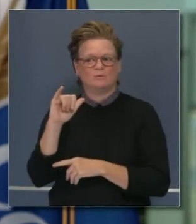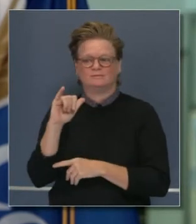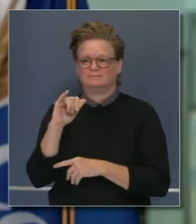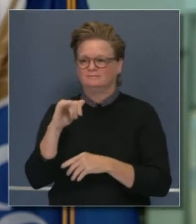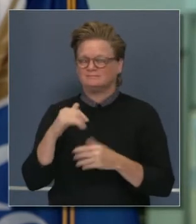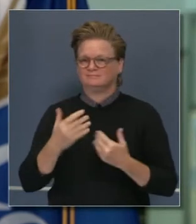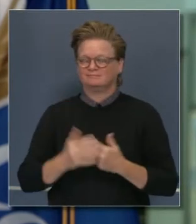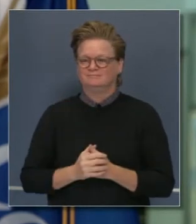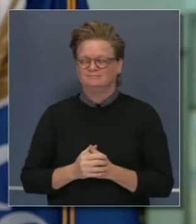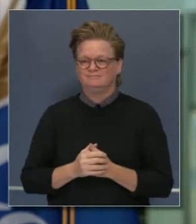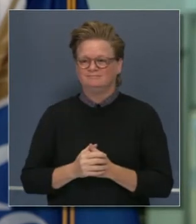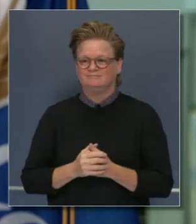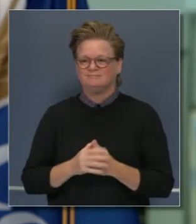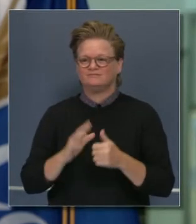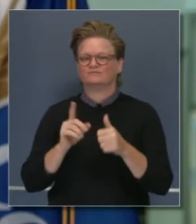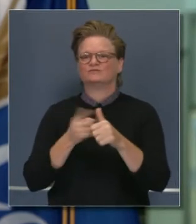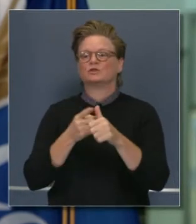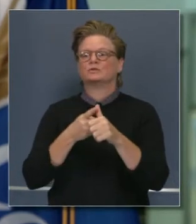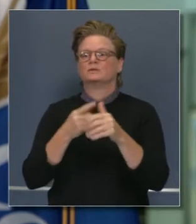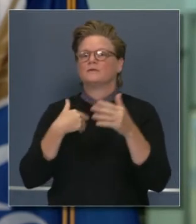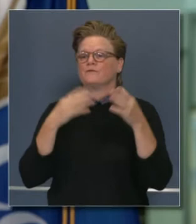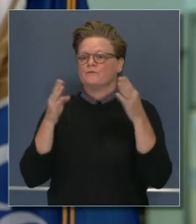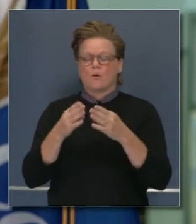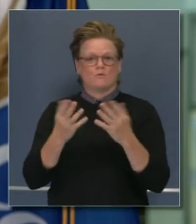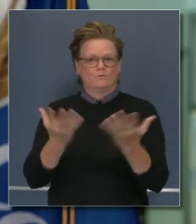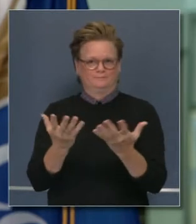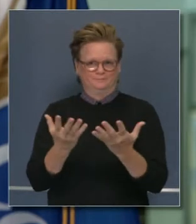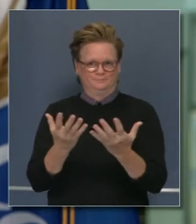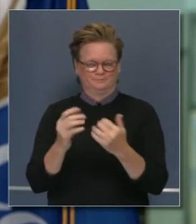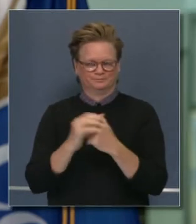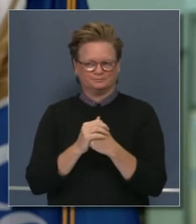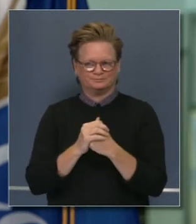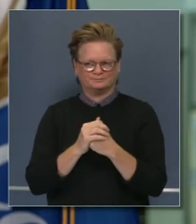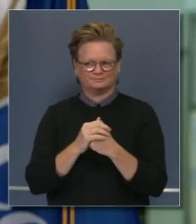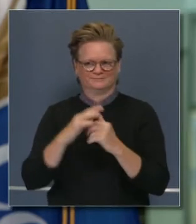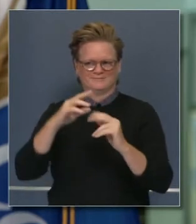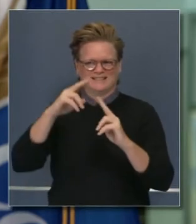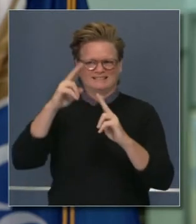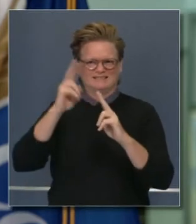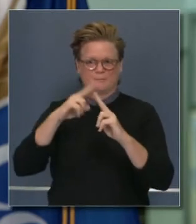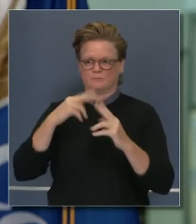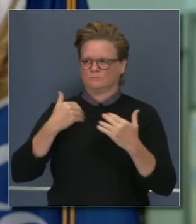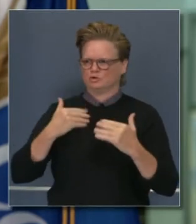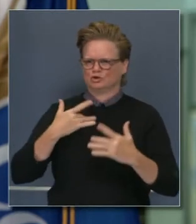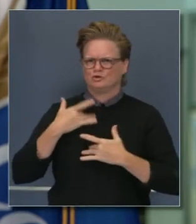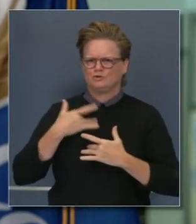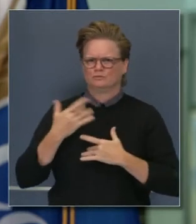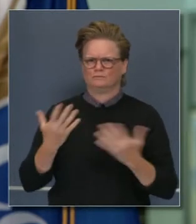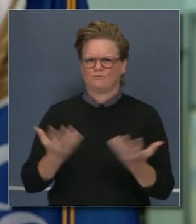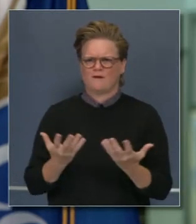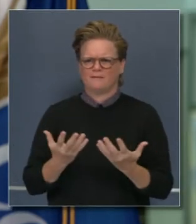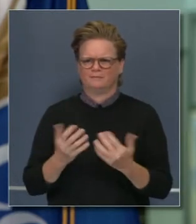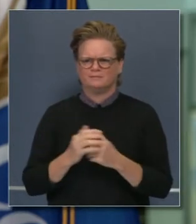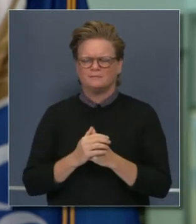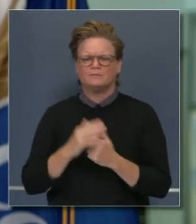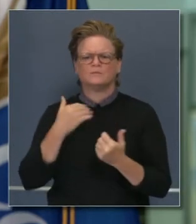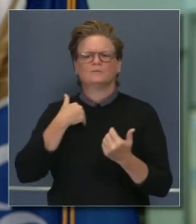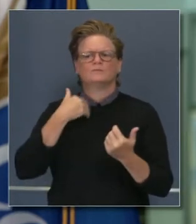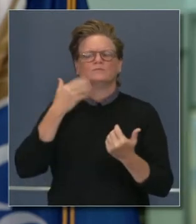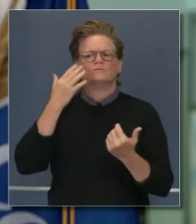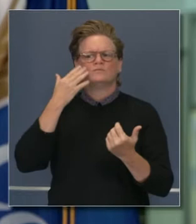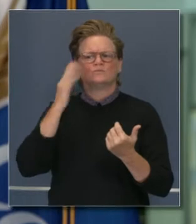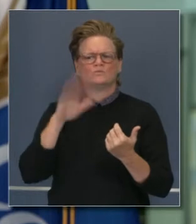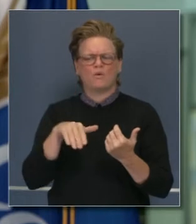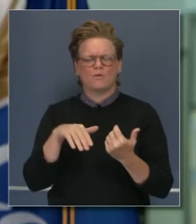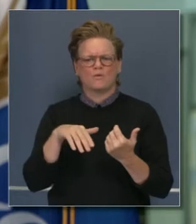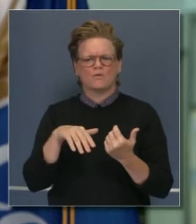estado de California. Comenzaré concentrándome, si es posible, en la primera prioridad en el estado actualmente,